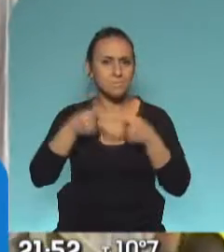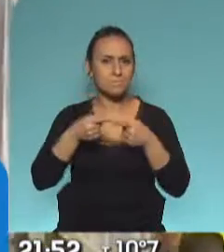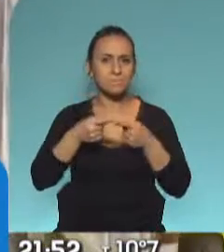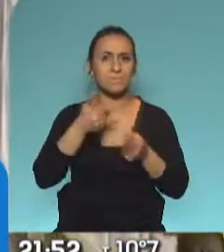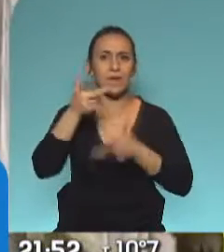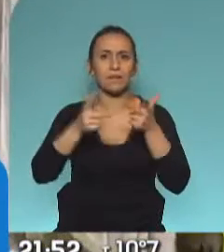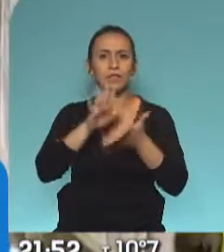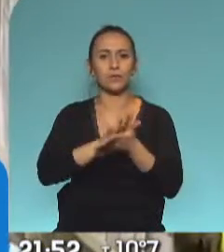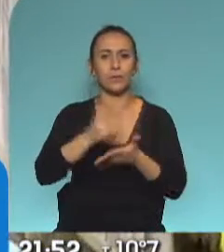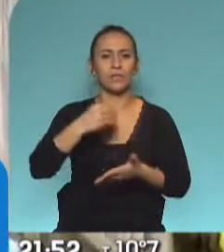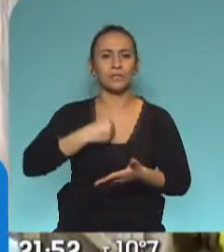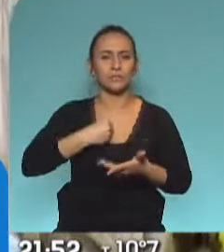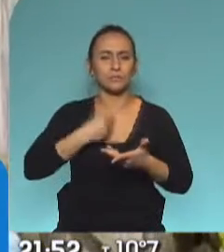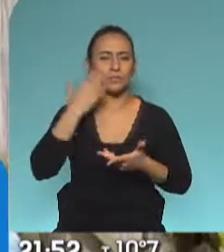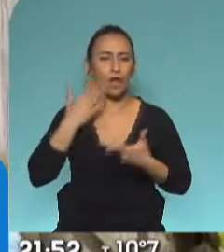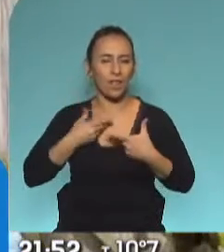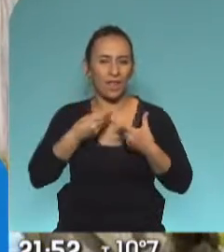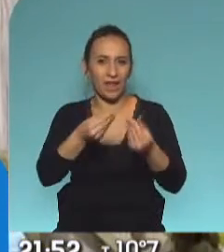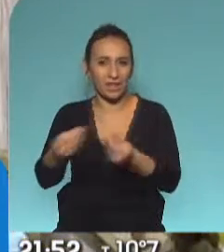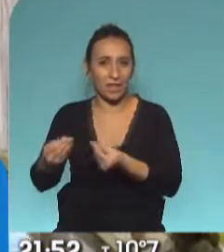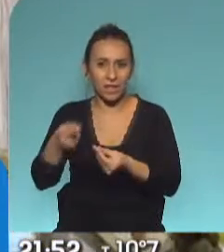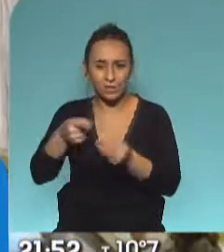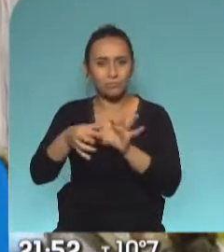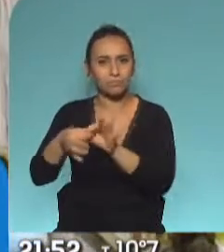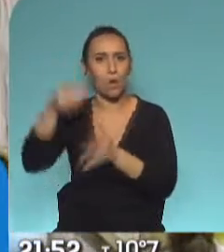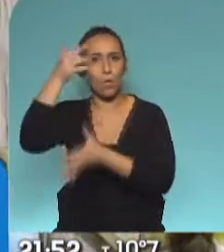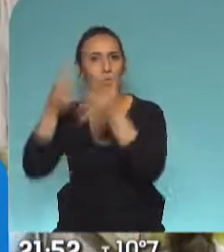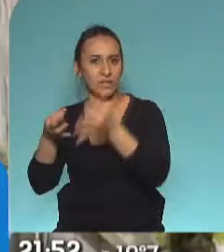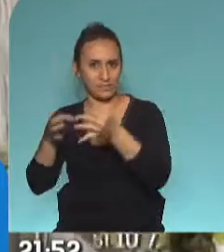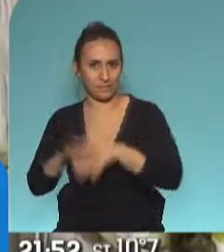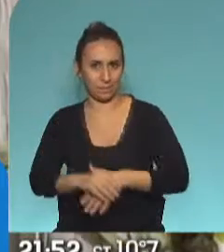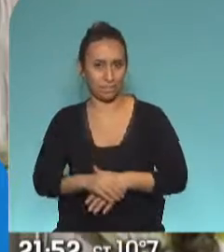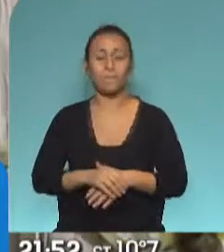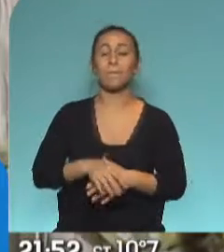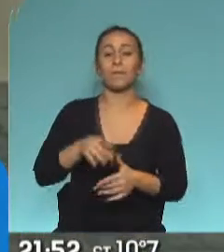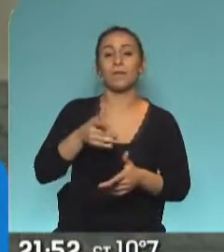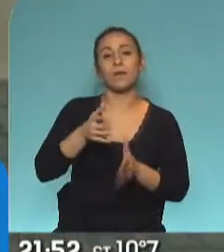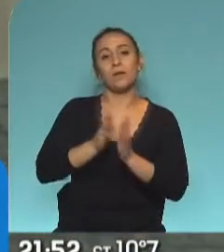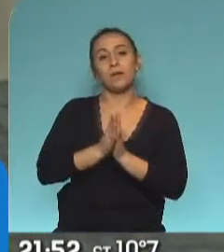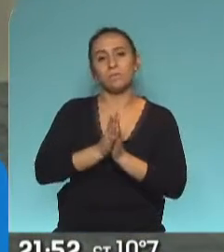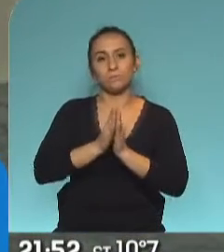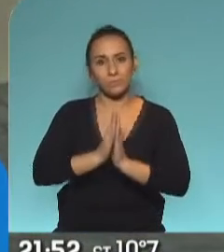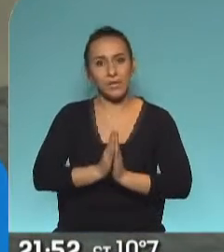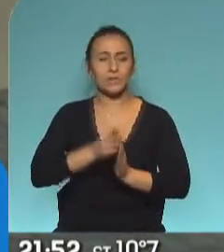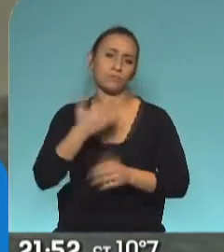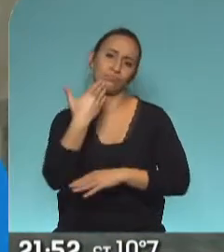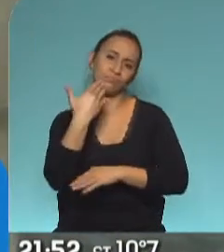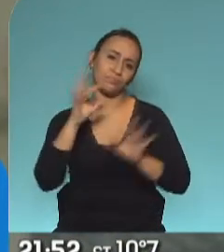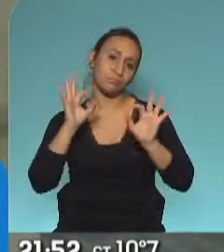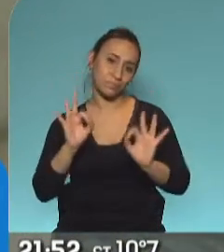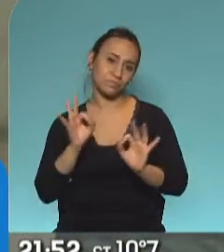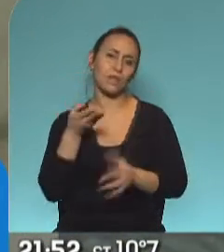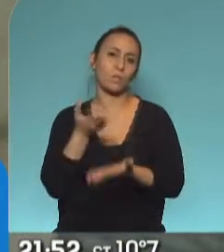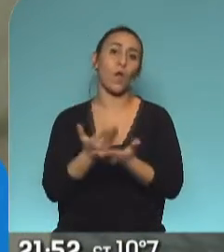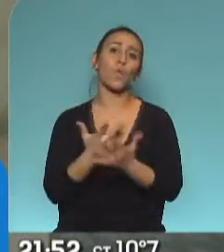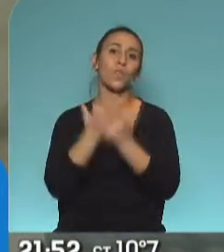que afirmó es una cuestión de justicia. Al finalizar la audiencia general, Francisco invitó a vivir un día universal de